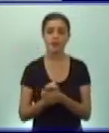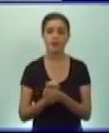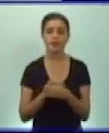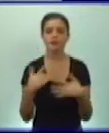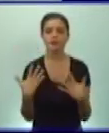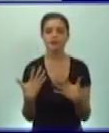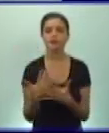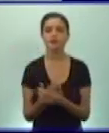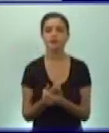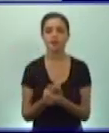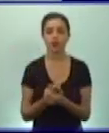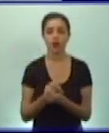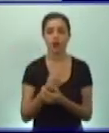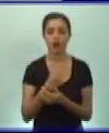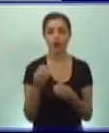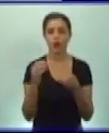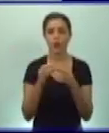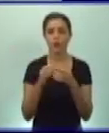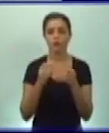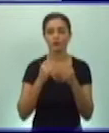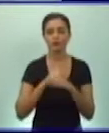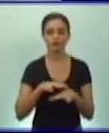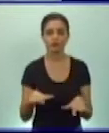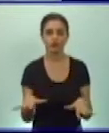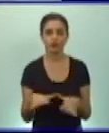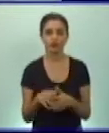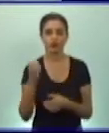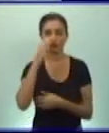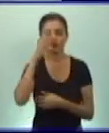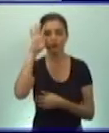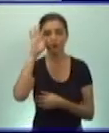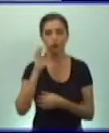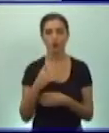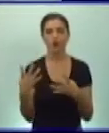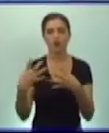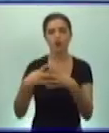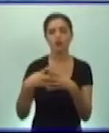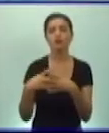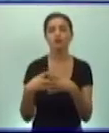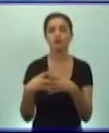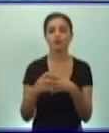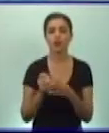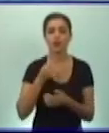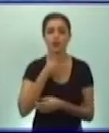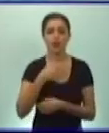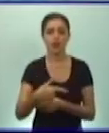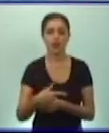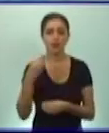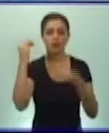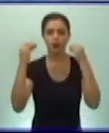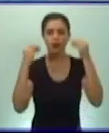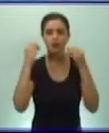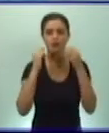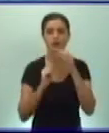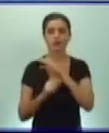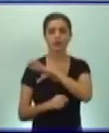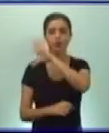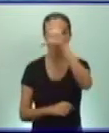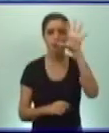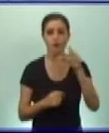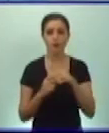naturales de nuestro país. De ahí entonces podemos relacionar estos componentes. Por ejemplo, analizando el mapa físico de